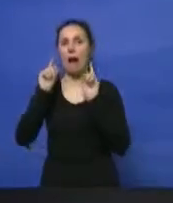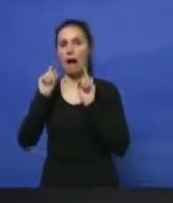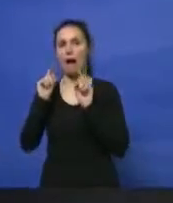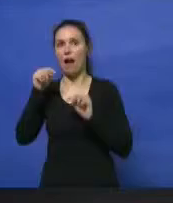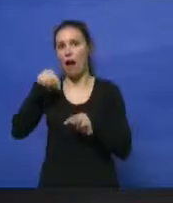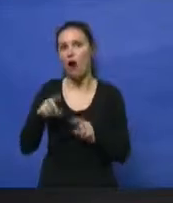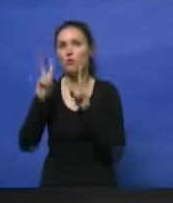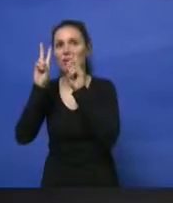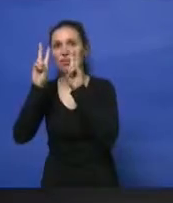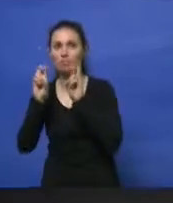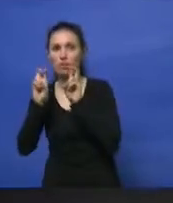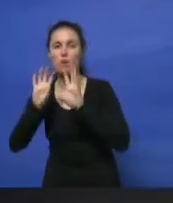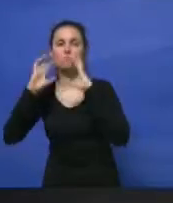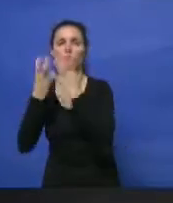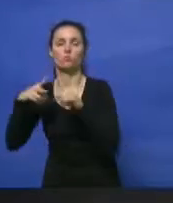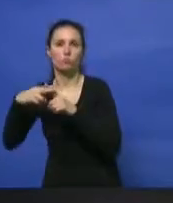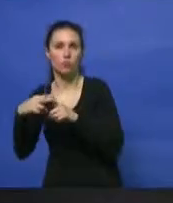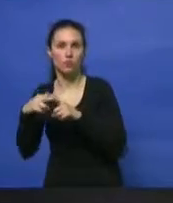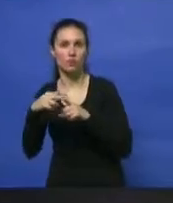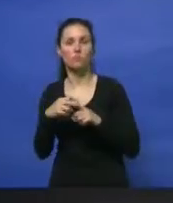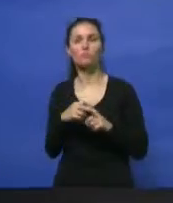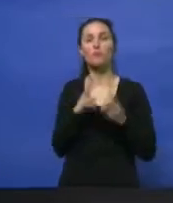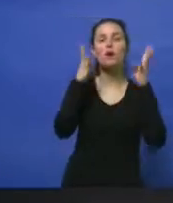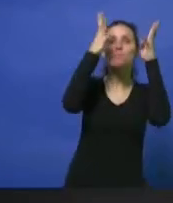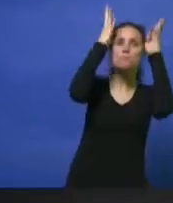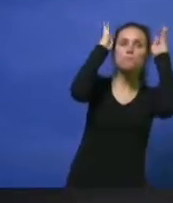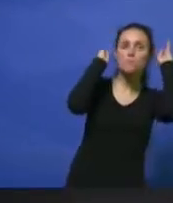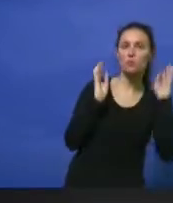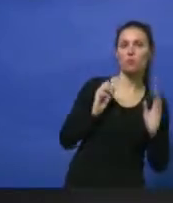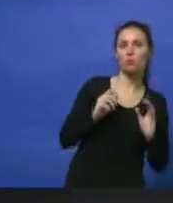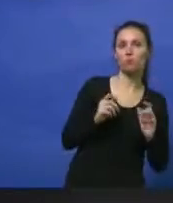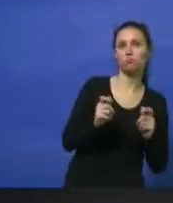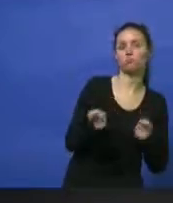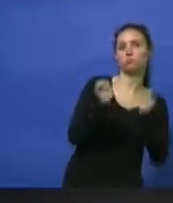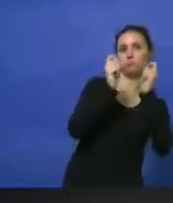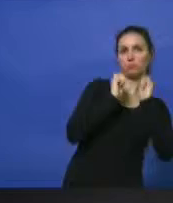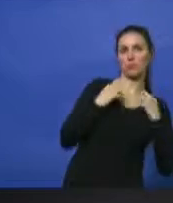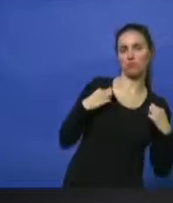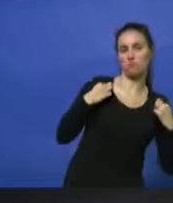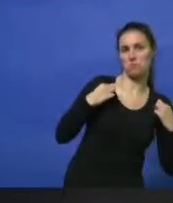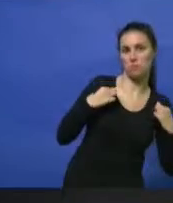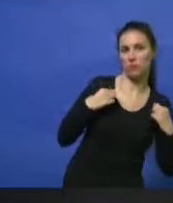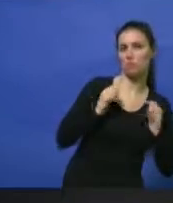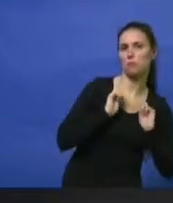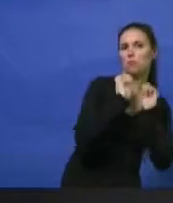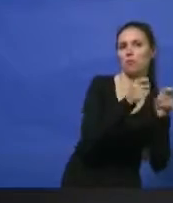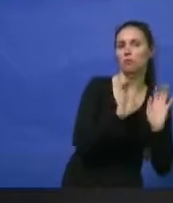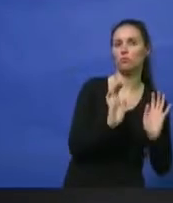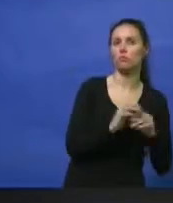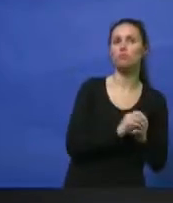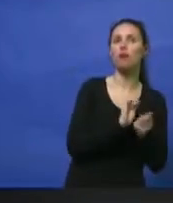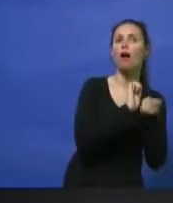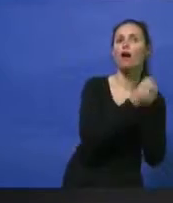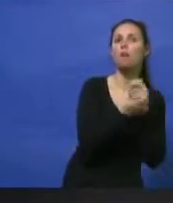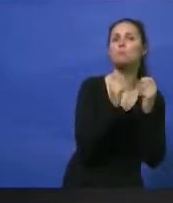lo que le ha traído el éxito a usted? Me llevó la ropa. Ah, Pibuló. Pibuló ha sido. Me llevó la ropa Pibuló. No sé dónde está, bueno, dónde está el inventario. Veo que él hace el cambio de un programa a otro y está